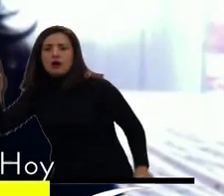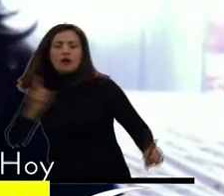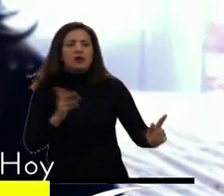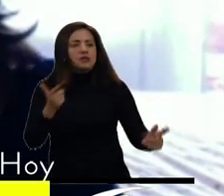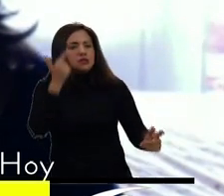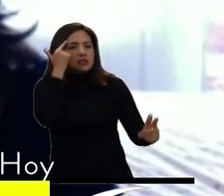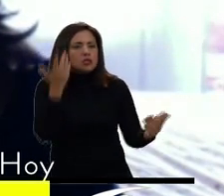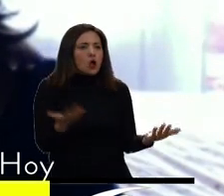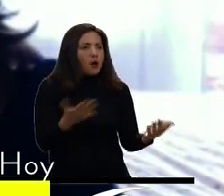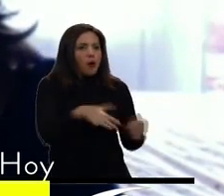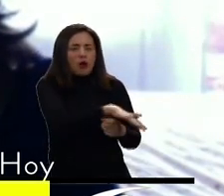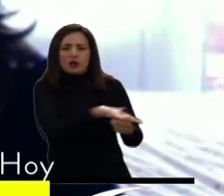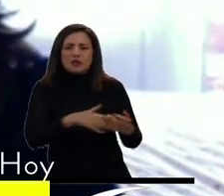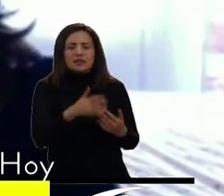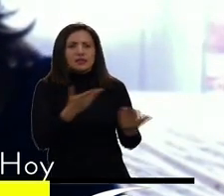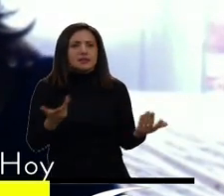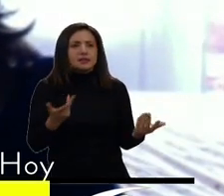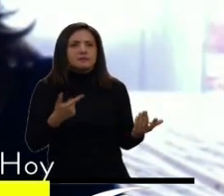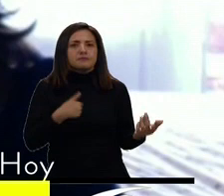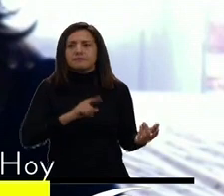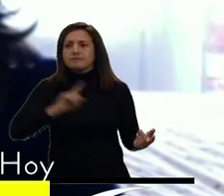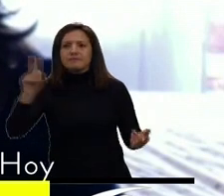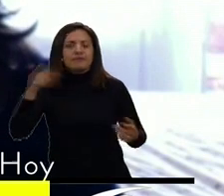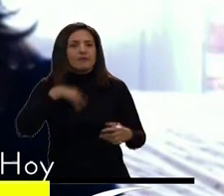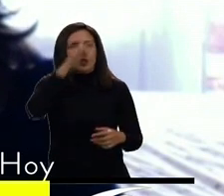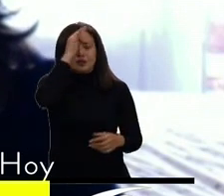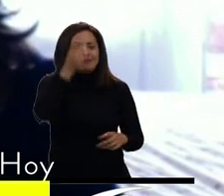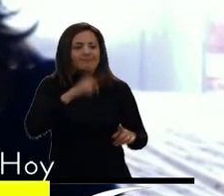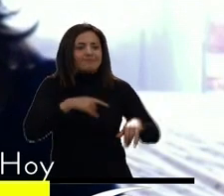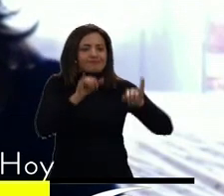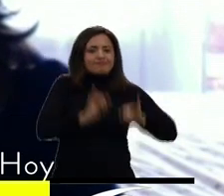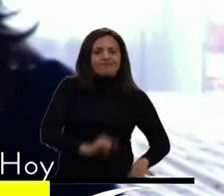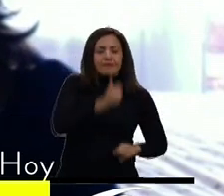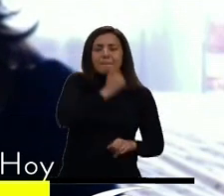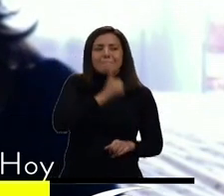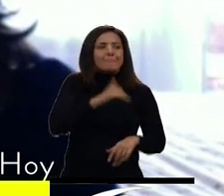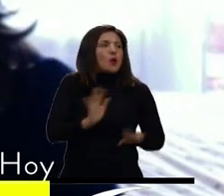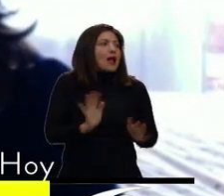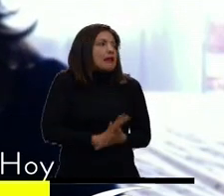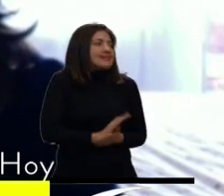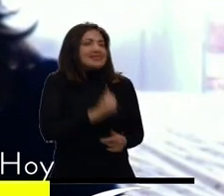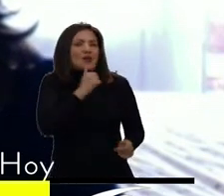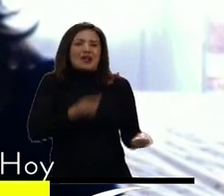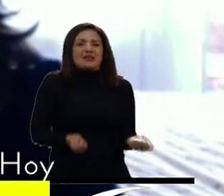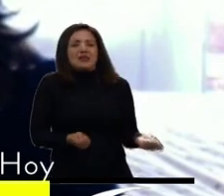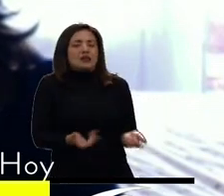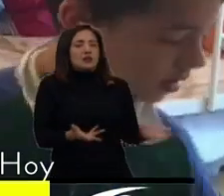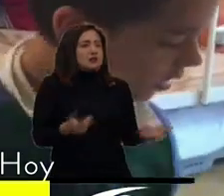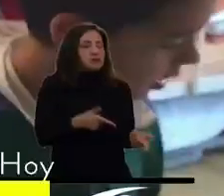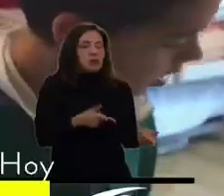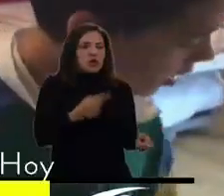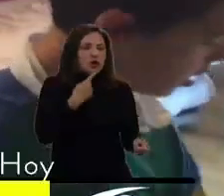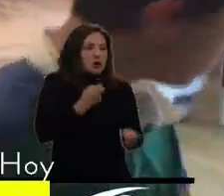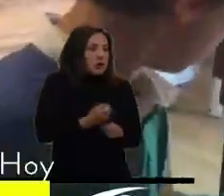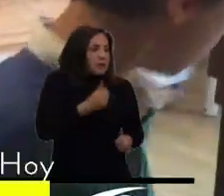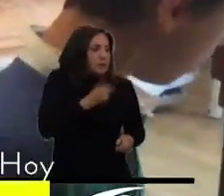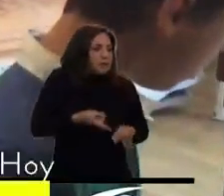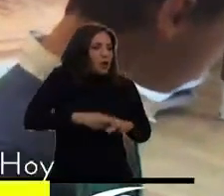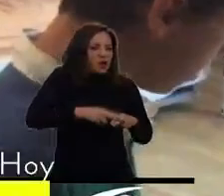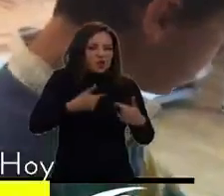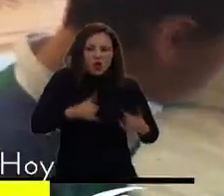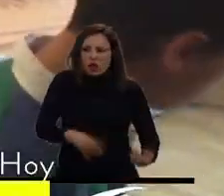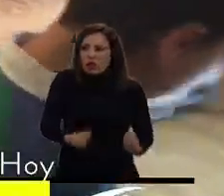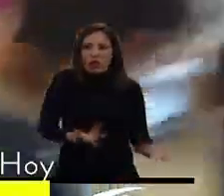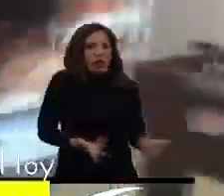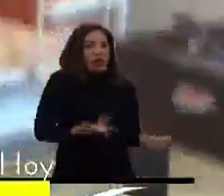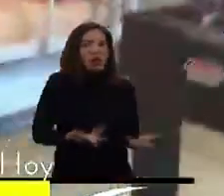mala, no me puedo ir al hospital, me tengo que aguantar aquí como sea, pero claro, y si esto se complica, ¿yo qué hago aquí, no? Entre